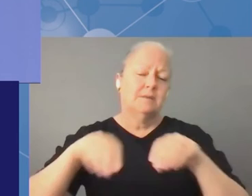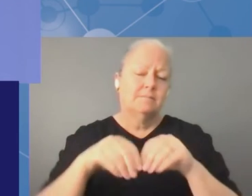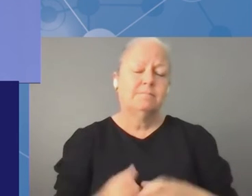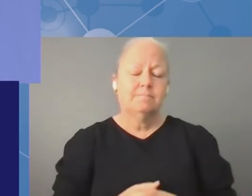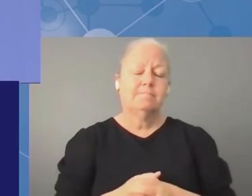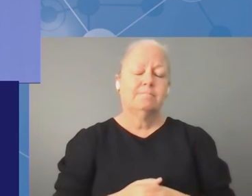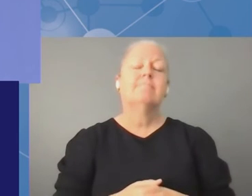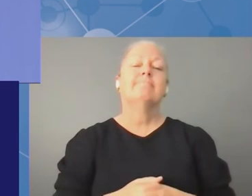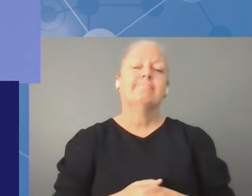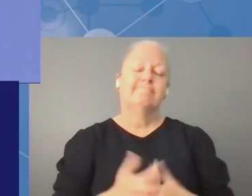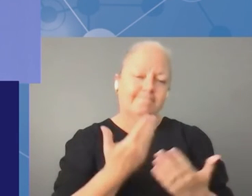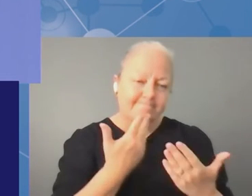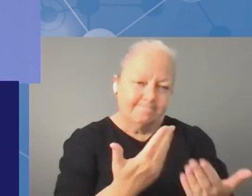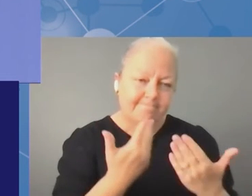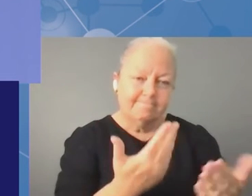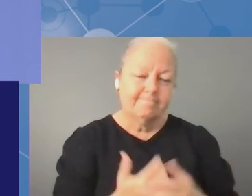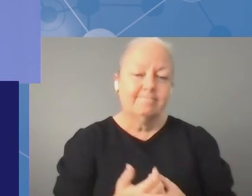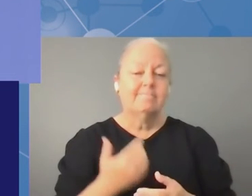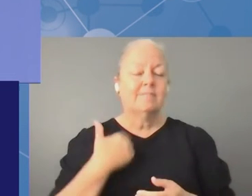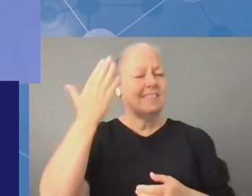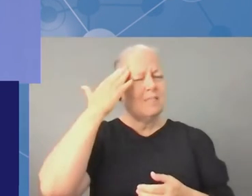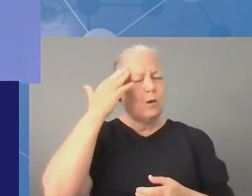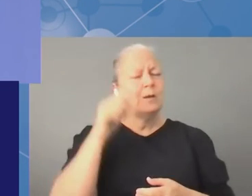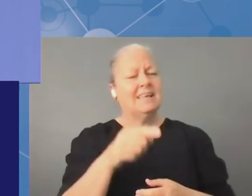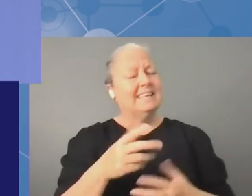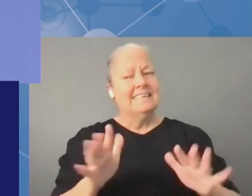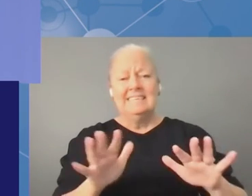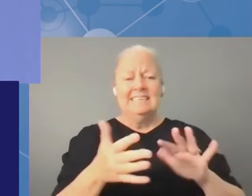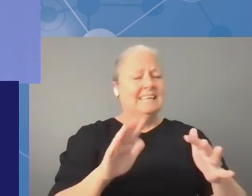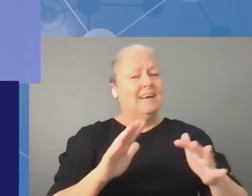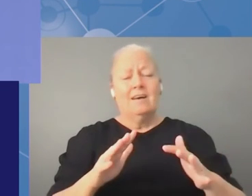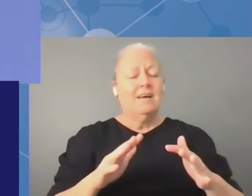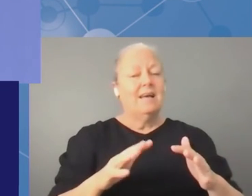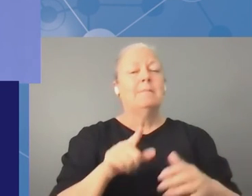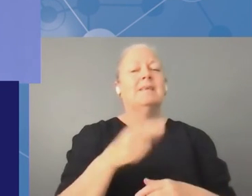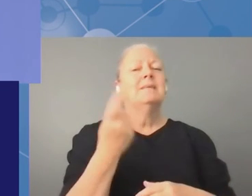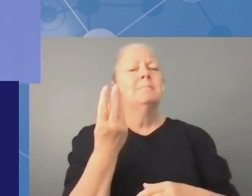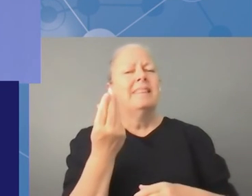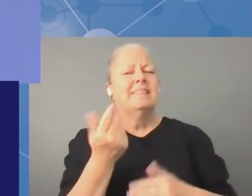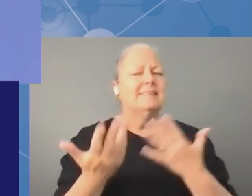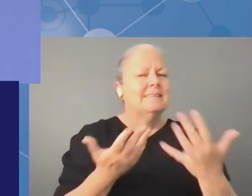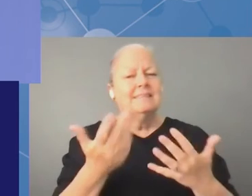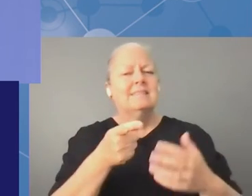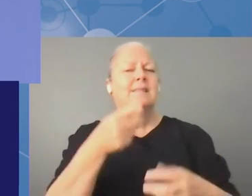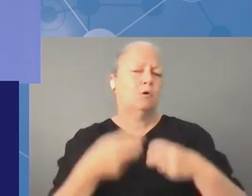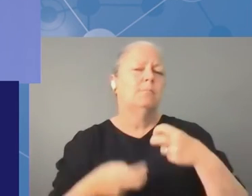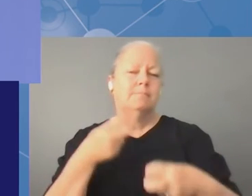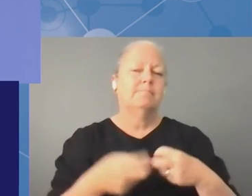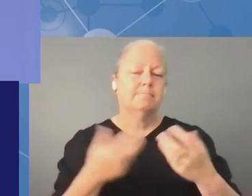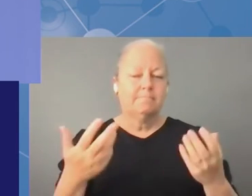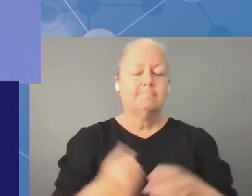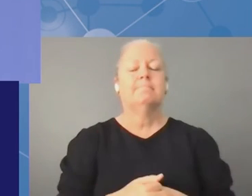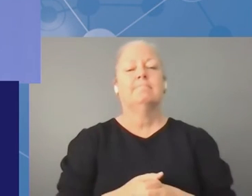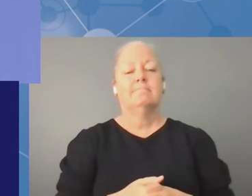seres queridos. Gracias por este comentario. Sí, es una cuestión